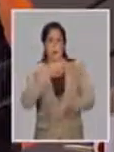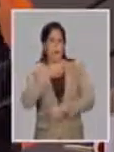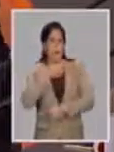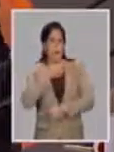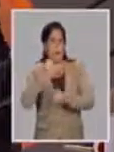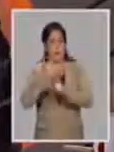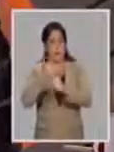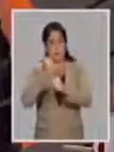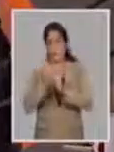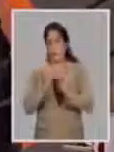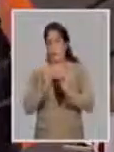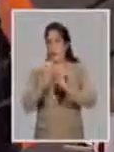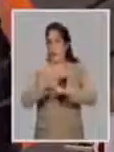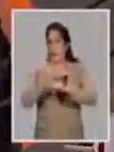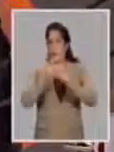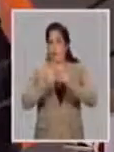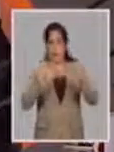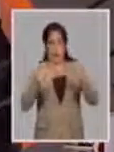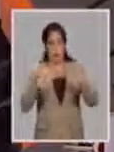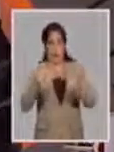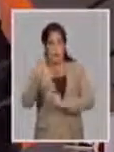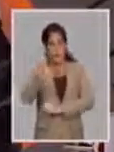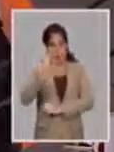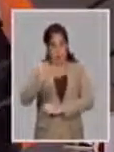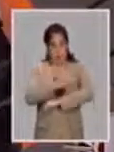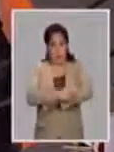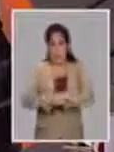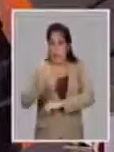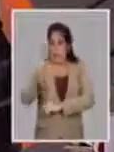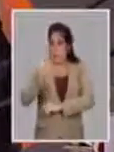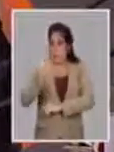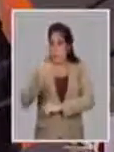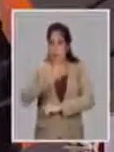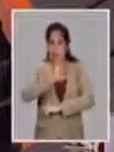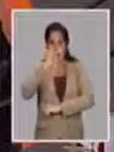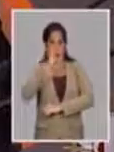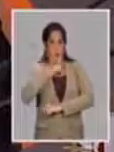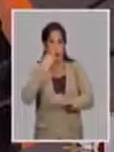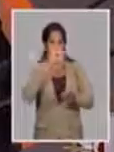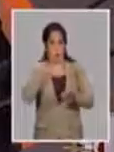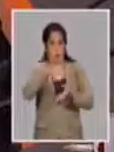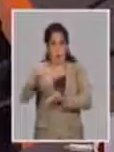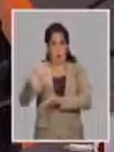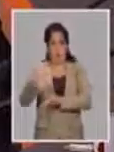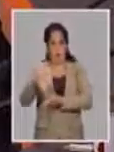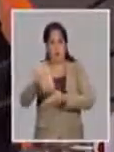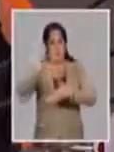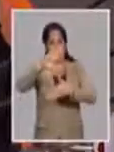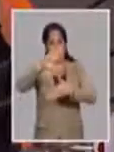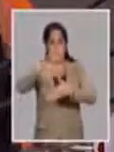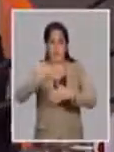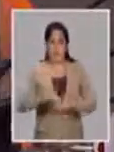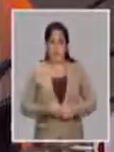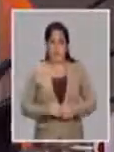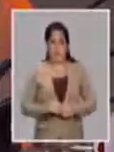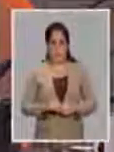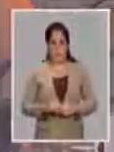pobreza y del desempleo. A la misma vez, Brasil está estableciendo récords de muertes para esta